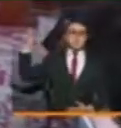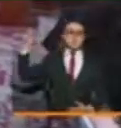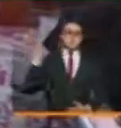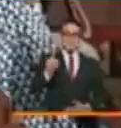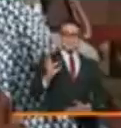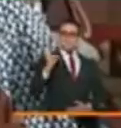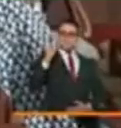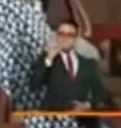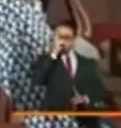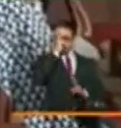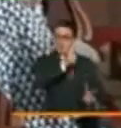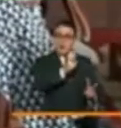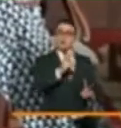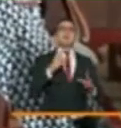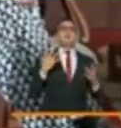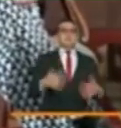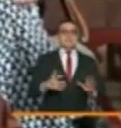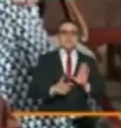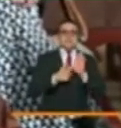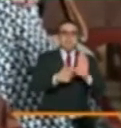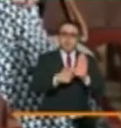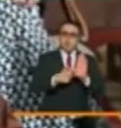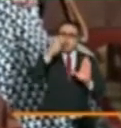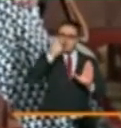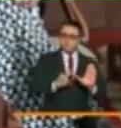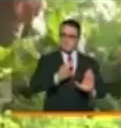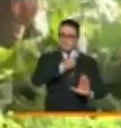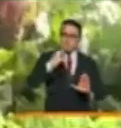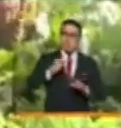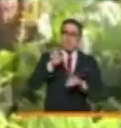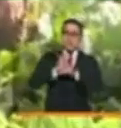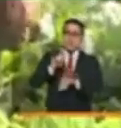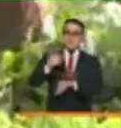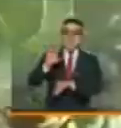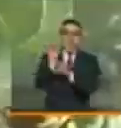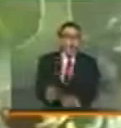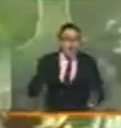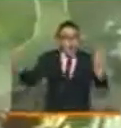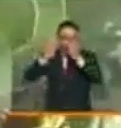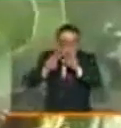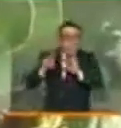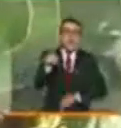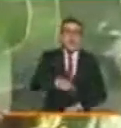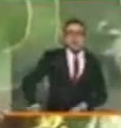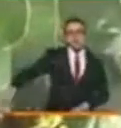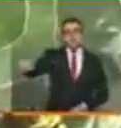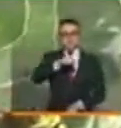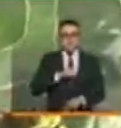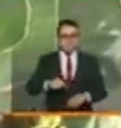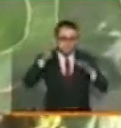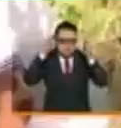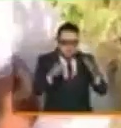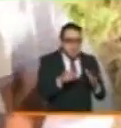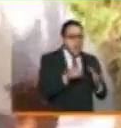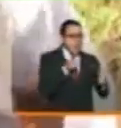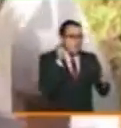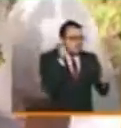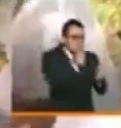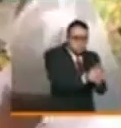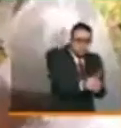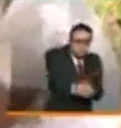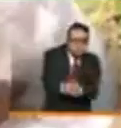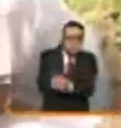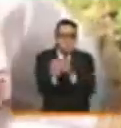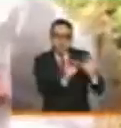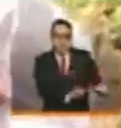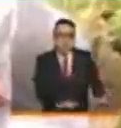de honor, también resaltó el trabajo y compromiso que ha realizado la FAO, siendo receptor de esa capacidad técnica del acompañamiento en la ejecución concreta